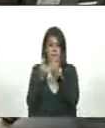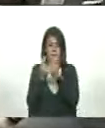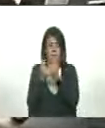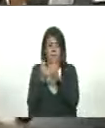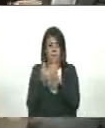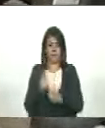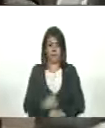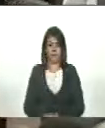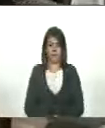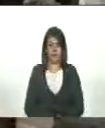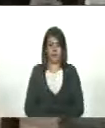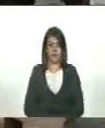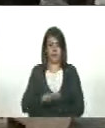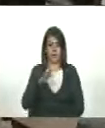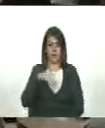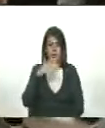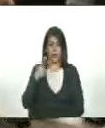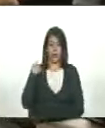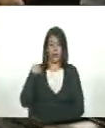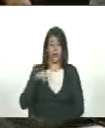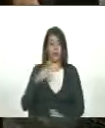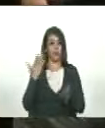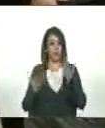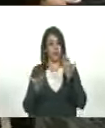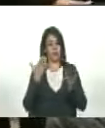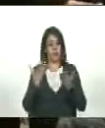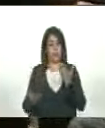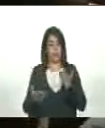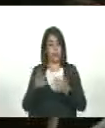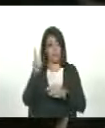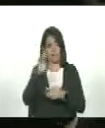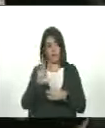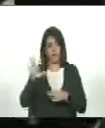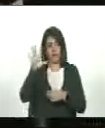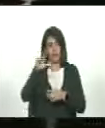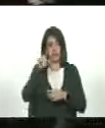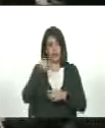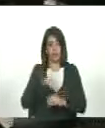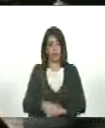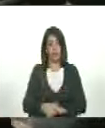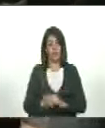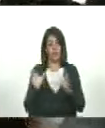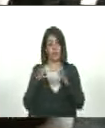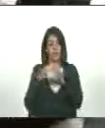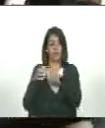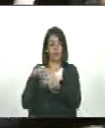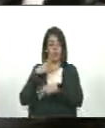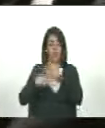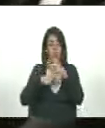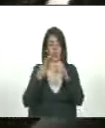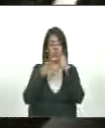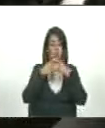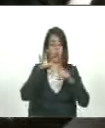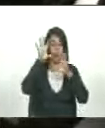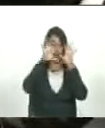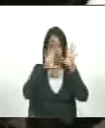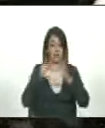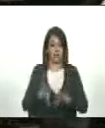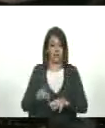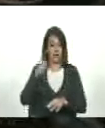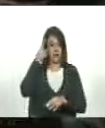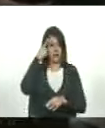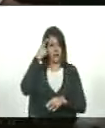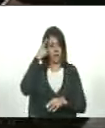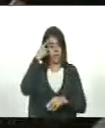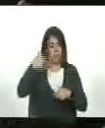económicos, cuando tenemos que comparar a Venezuela con sectores productivos de otros países,